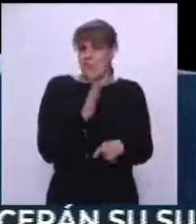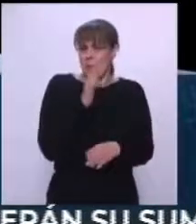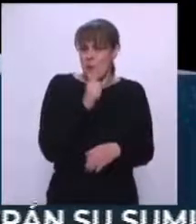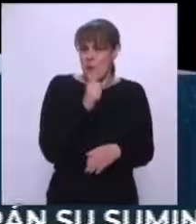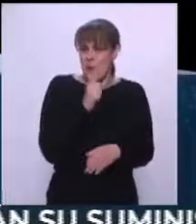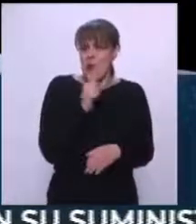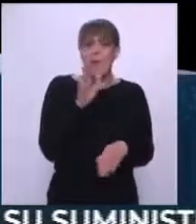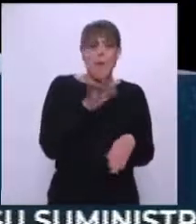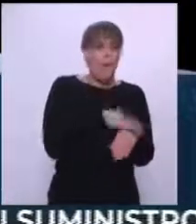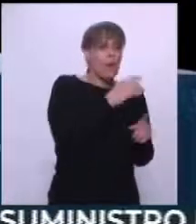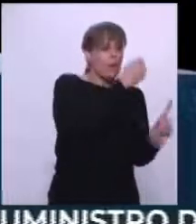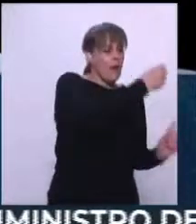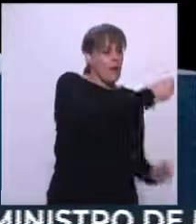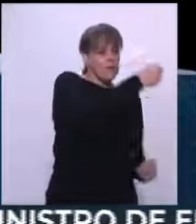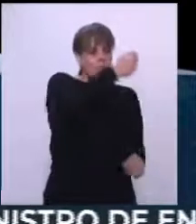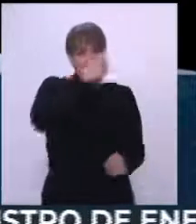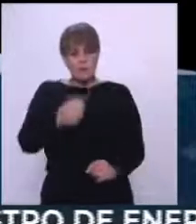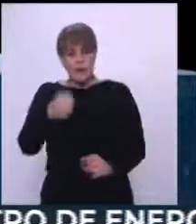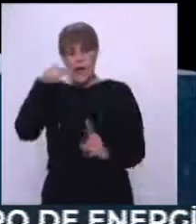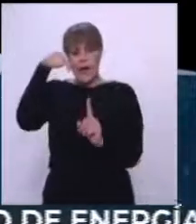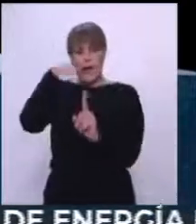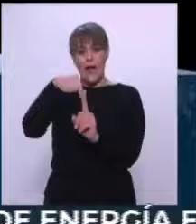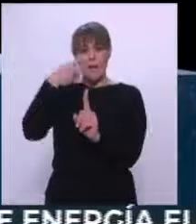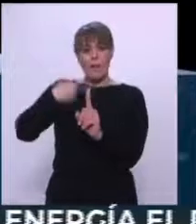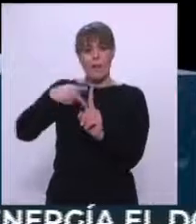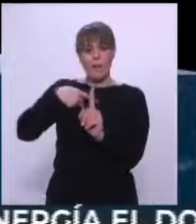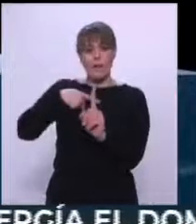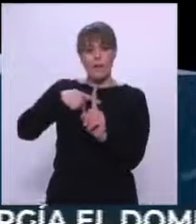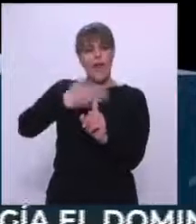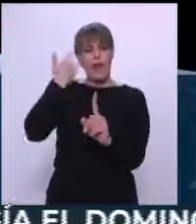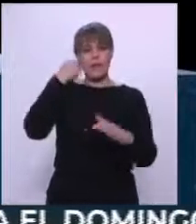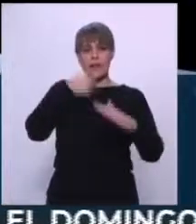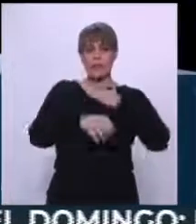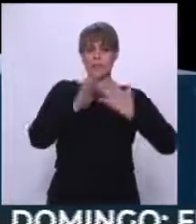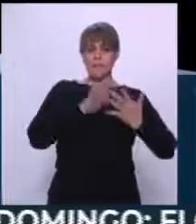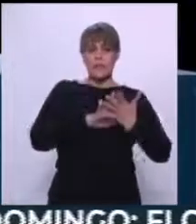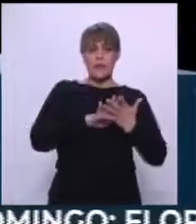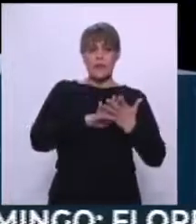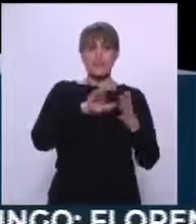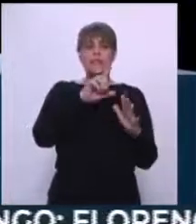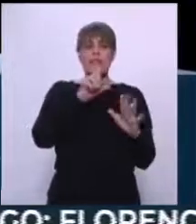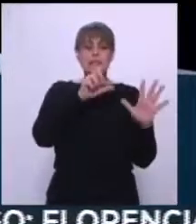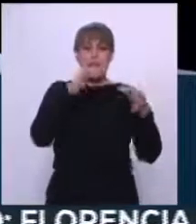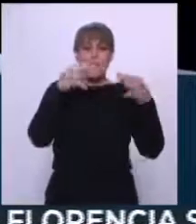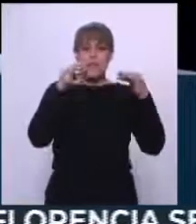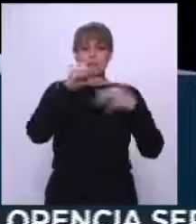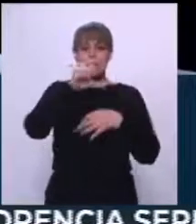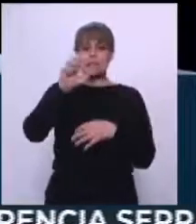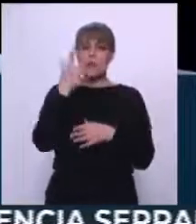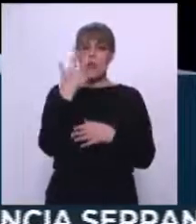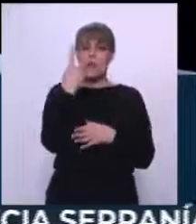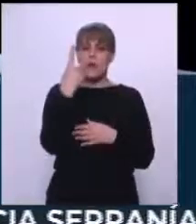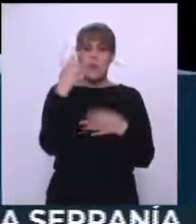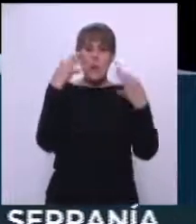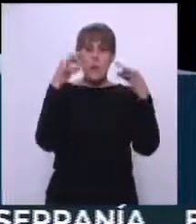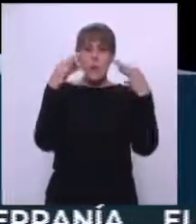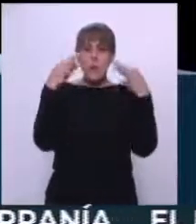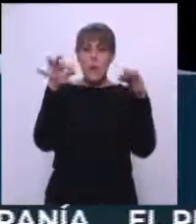les regresaron a la persona que habían arrestado con un documento de 751 páginas con conversaciones